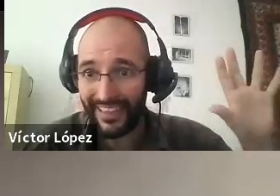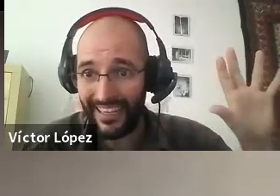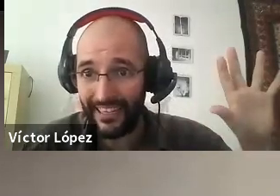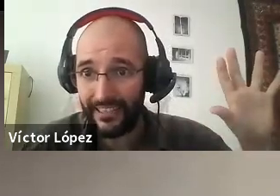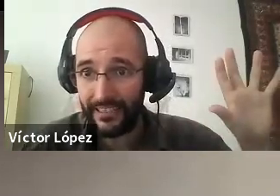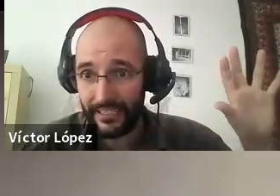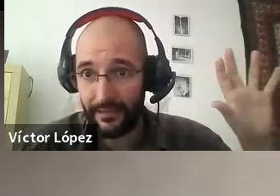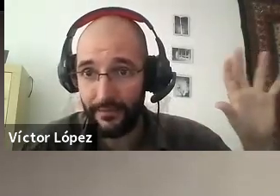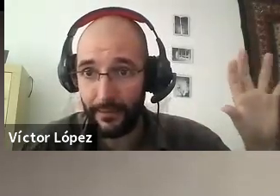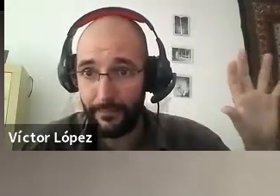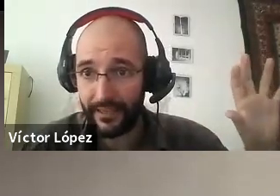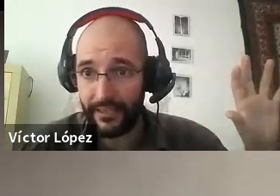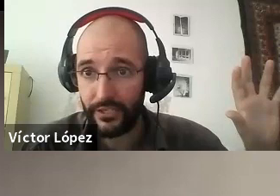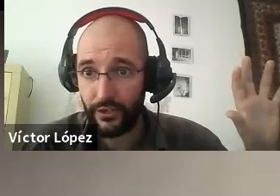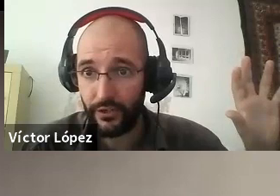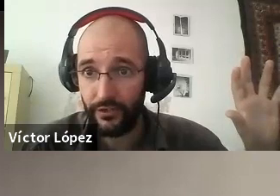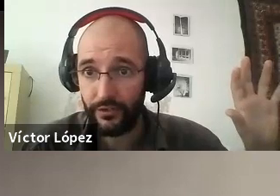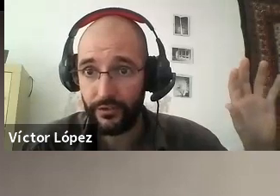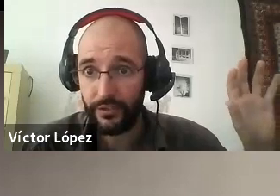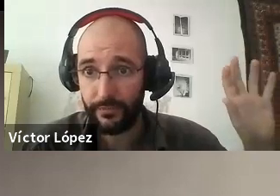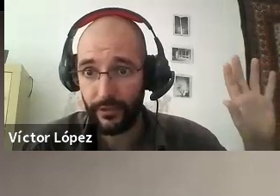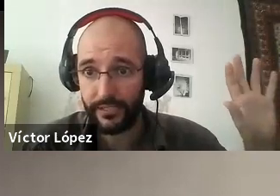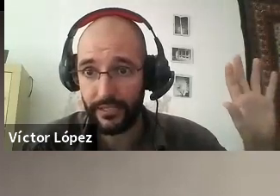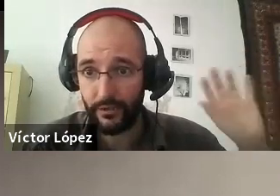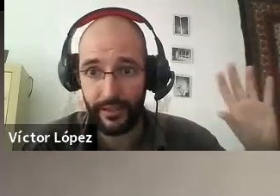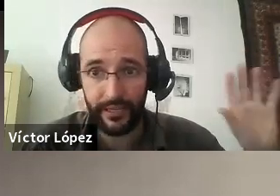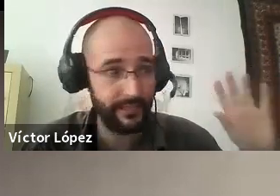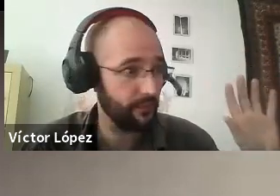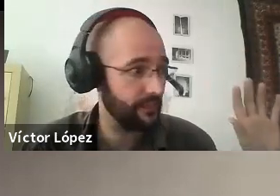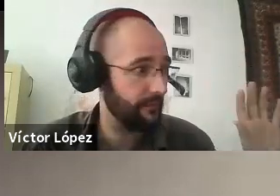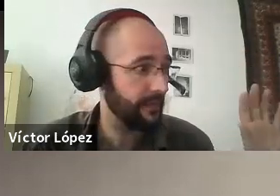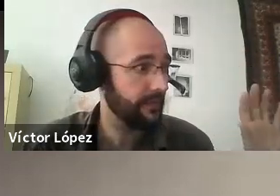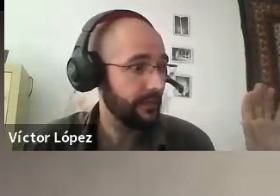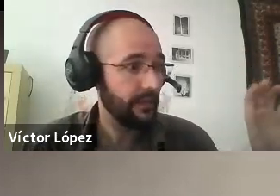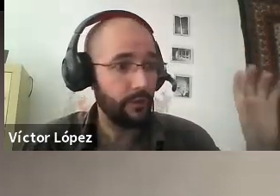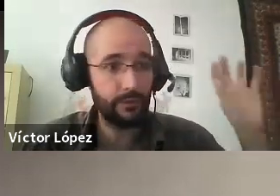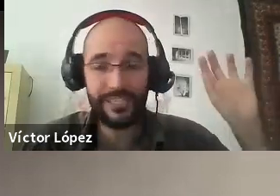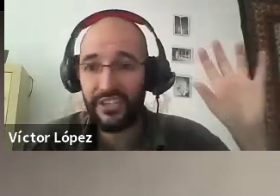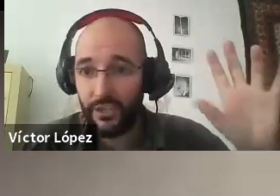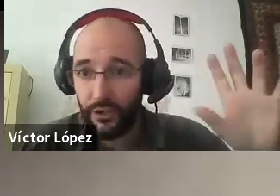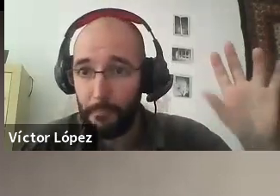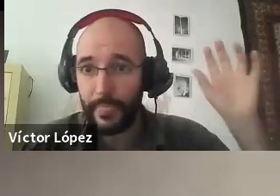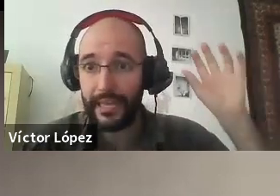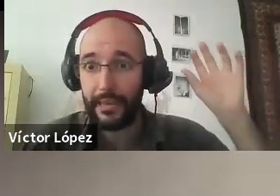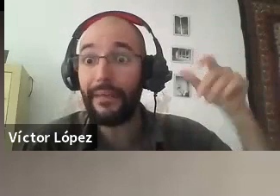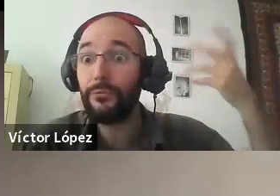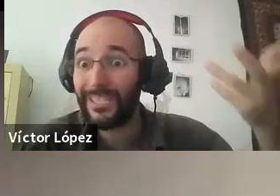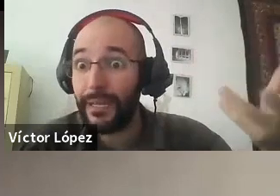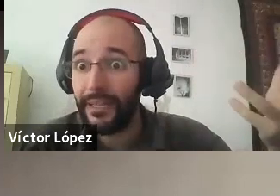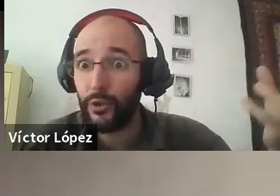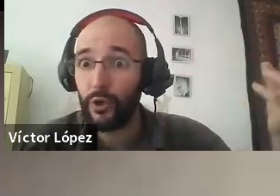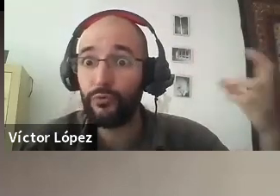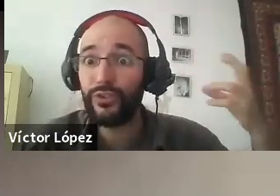la pantalla? Se ve bien la pantalla del chico, ¿no? Espero que sí. Si no me dice nada, entiendo que se ve bien. Bueno, pues este chico va a